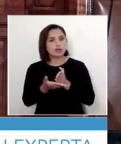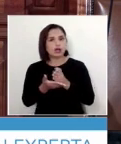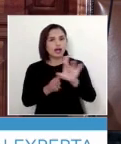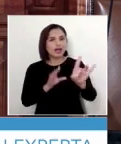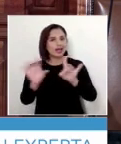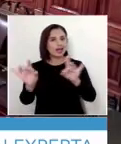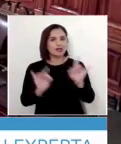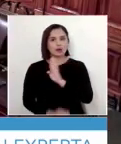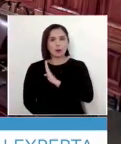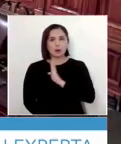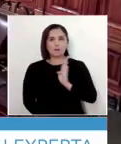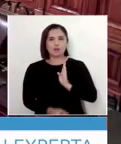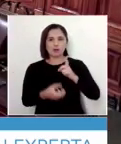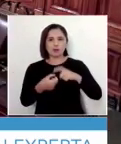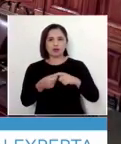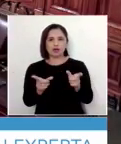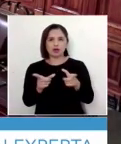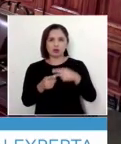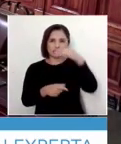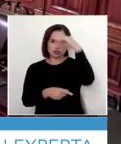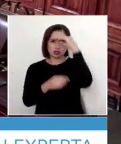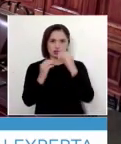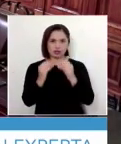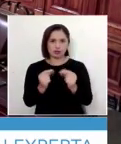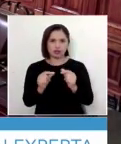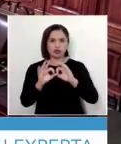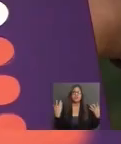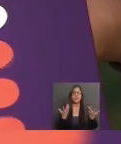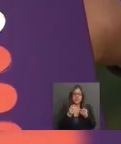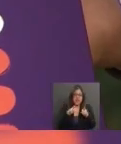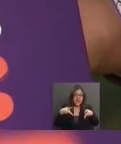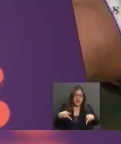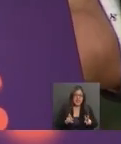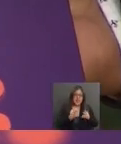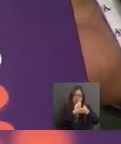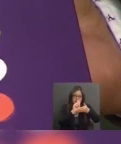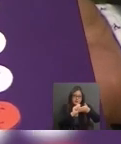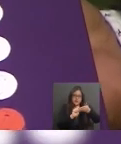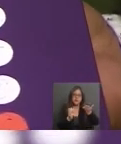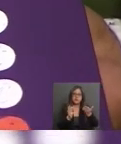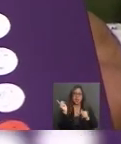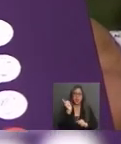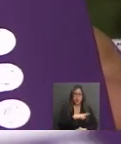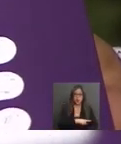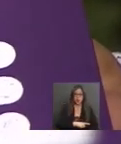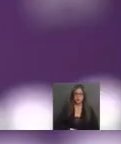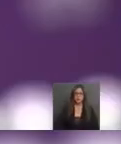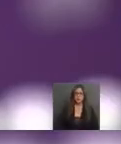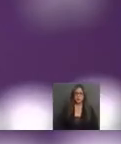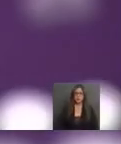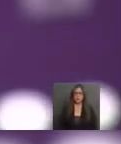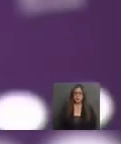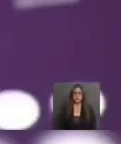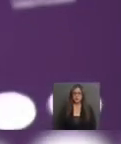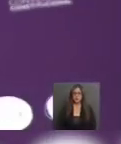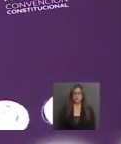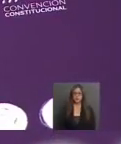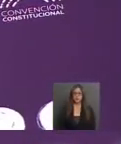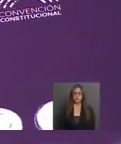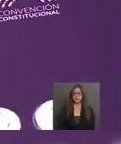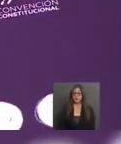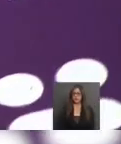escaso contenido de la propuesta. ¿Y por qué te lo digo así? Porque tú, lo que tú estabas mencionando justamente sobre